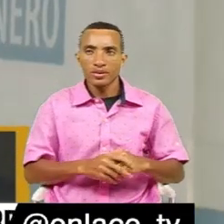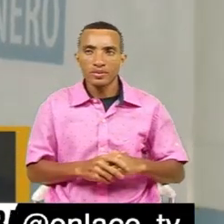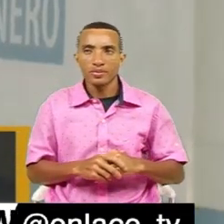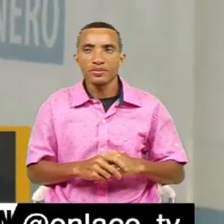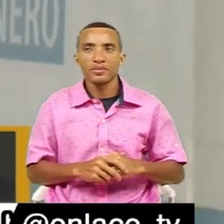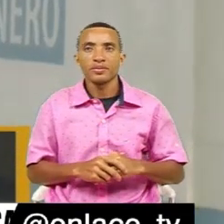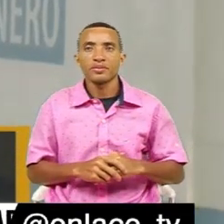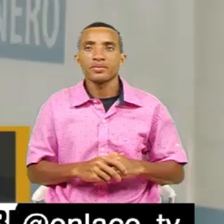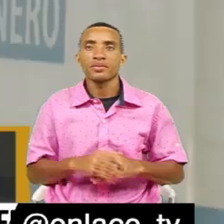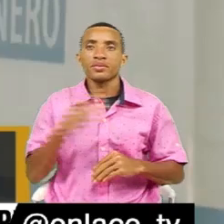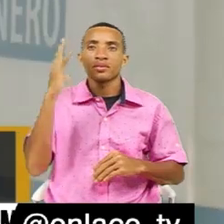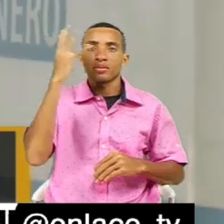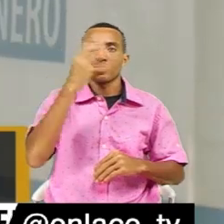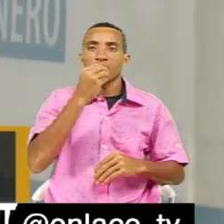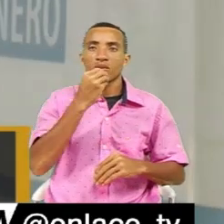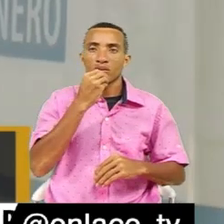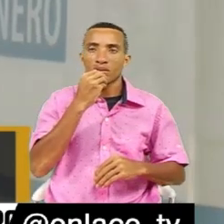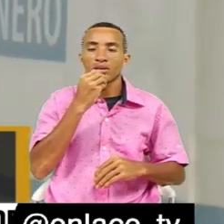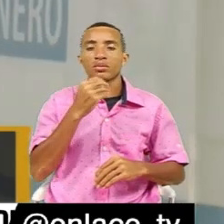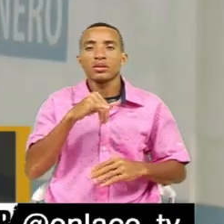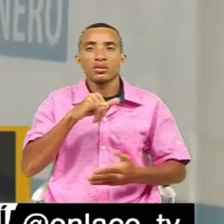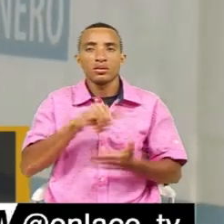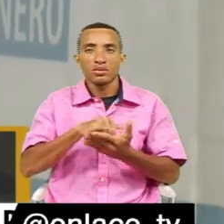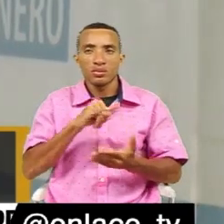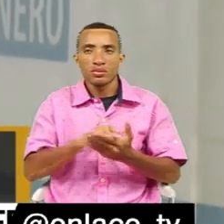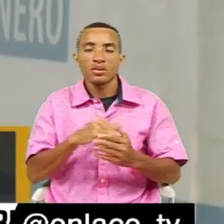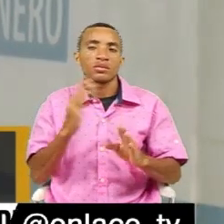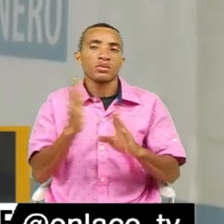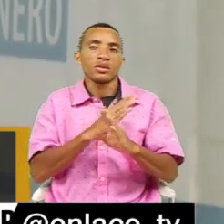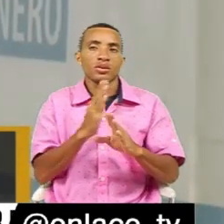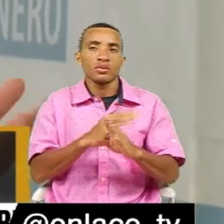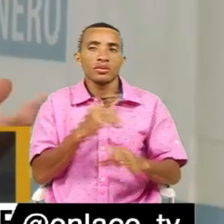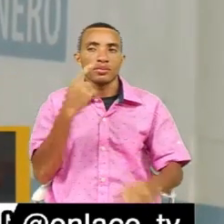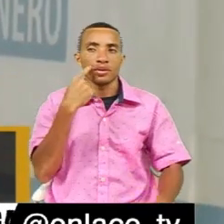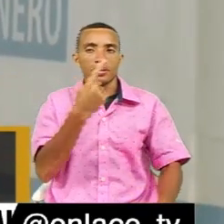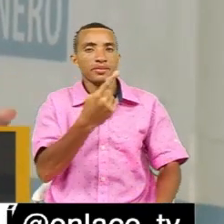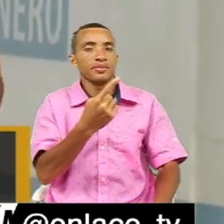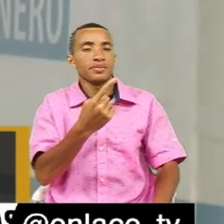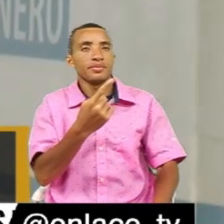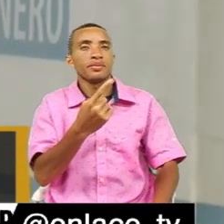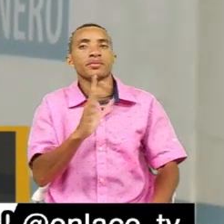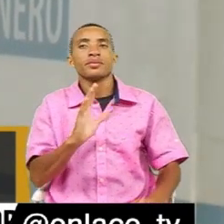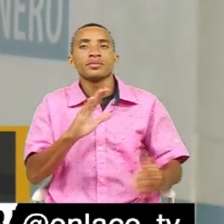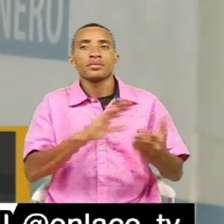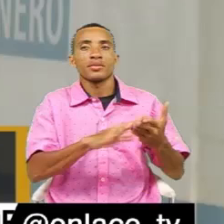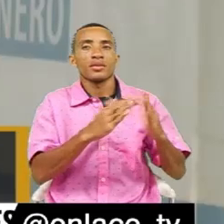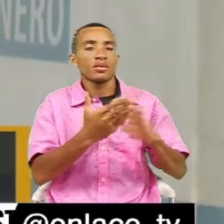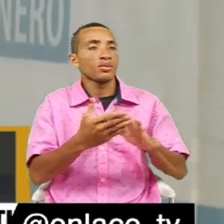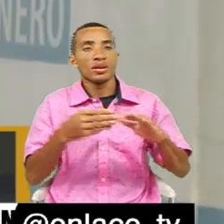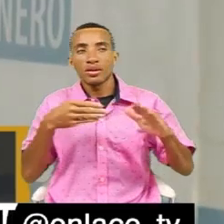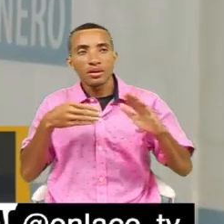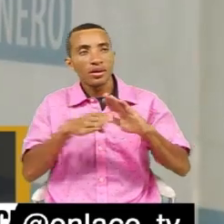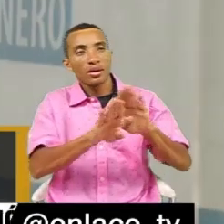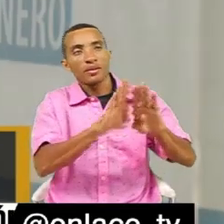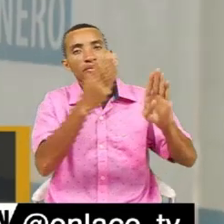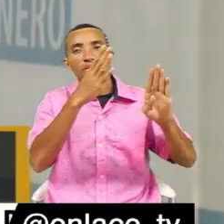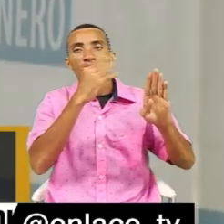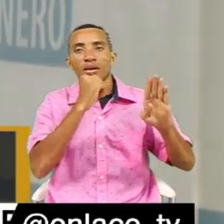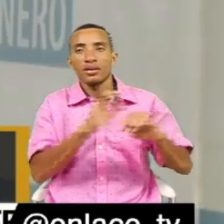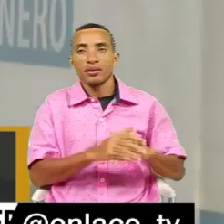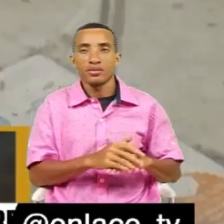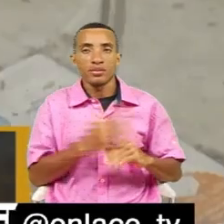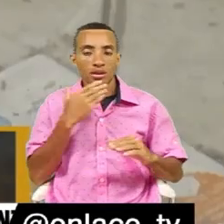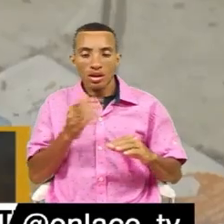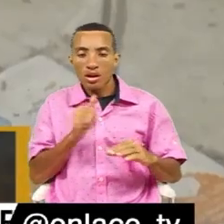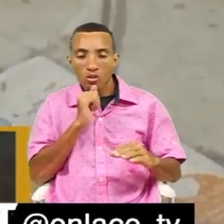verdad, hermoso, tiene mucho, pero al mismo tiempo tiene muchas falencias. Primero que todo, como pueden ver, el salón comunal no se ha abierto. Segundo, están llegando unos recibos